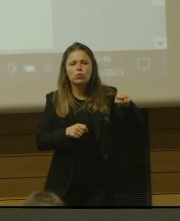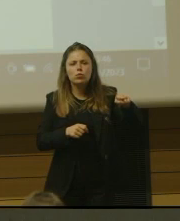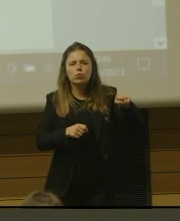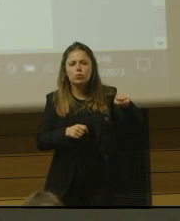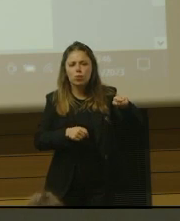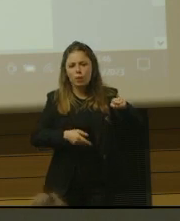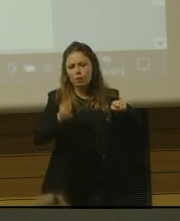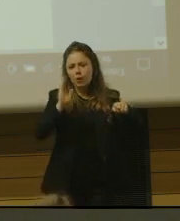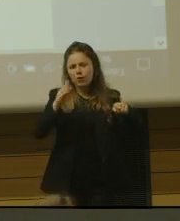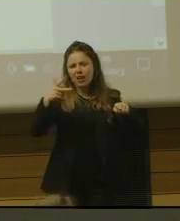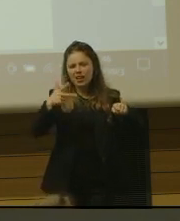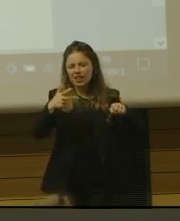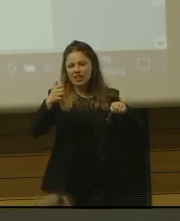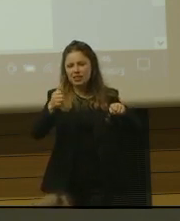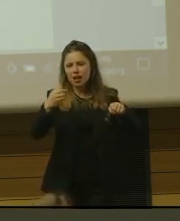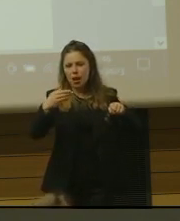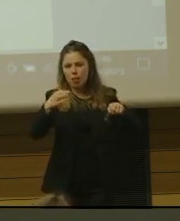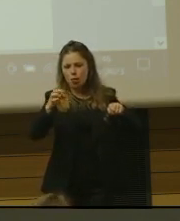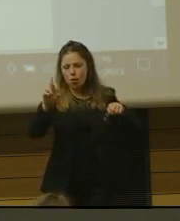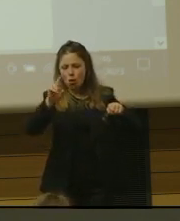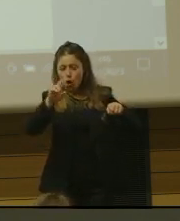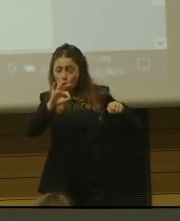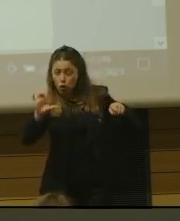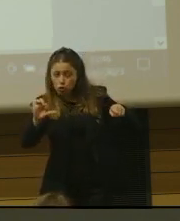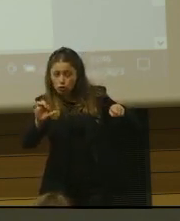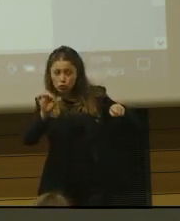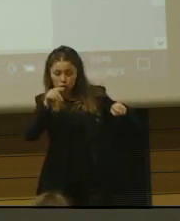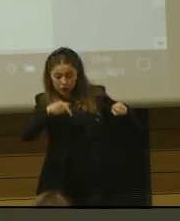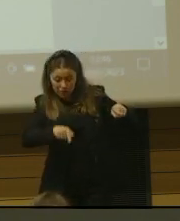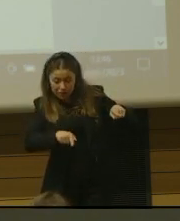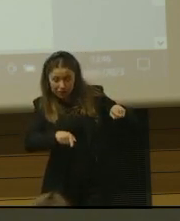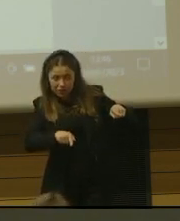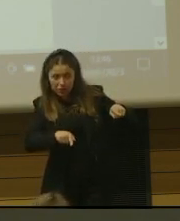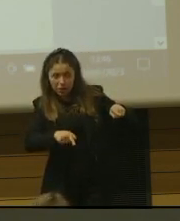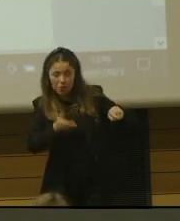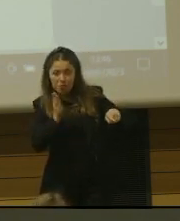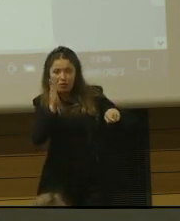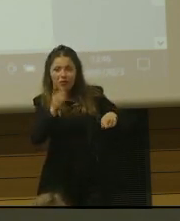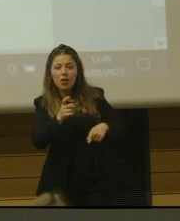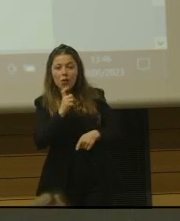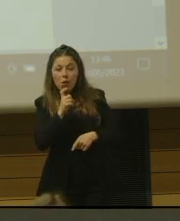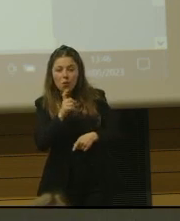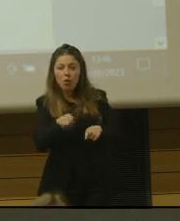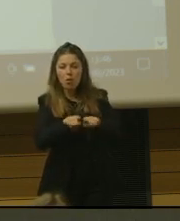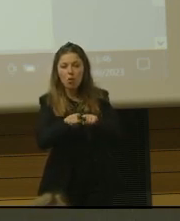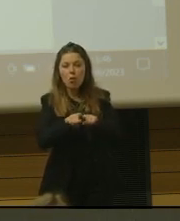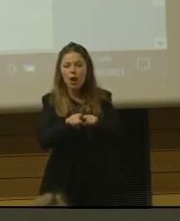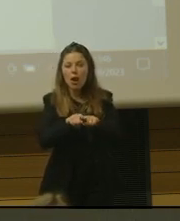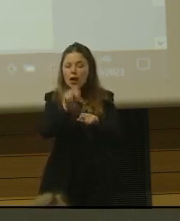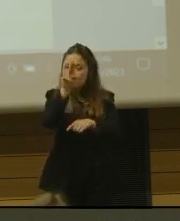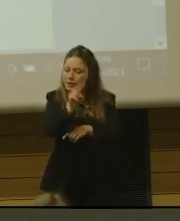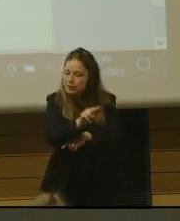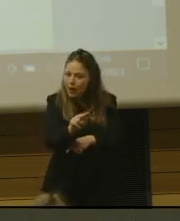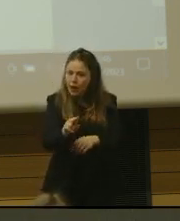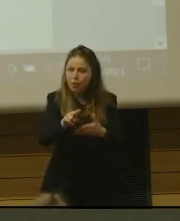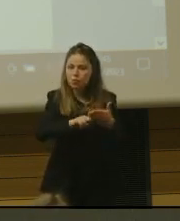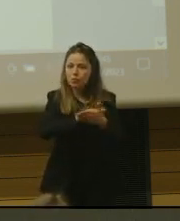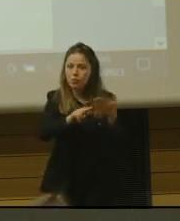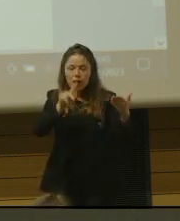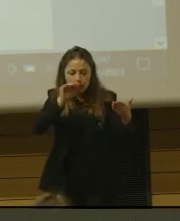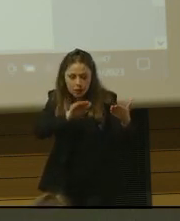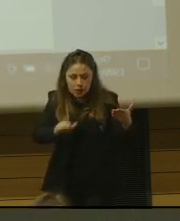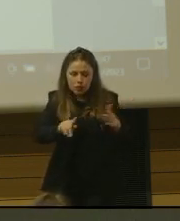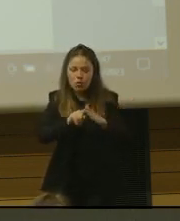chavorros y familia fumar delante de ellas? Chavorros ya es a tus niños. O sea, es una cosa muy muy sagrada dentro del pueblo gitano, los niños y todo eso y